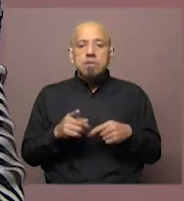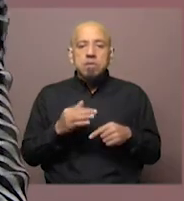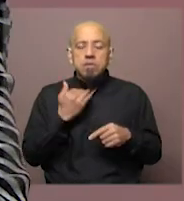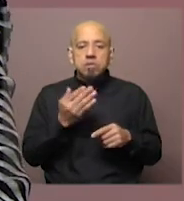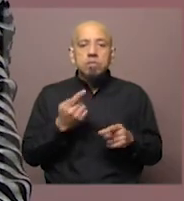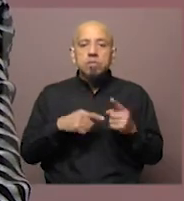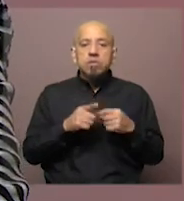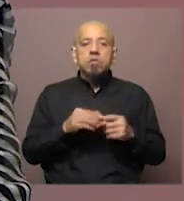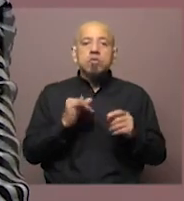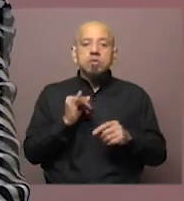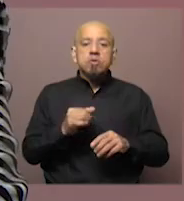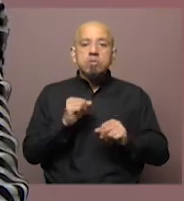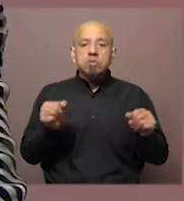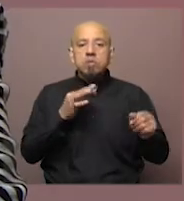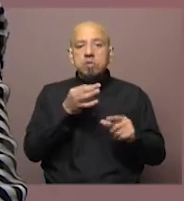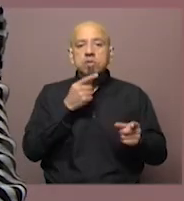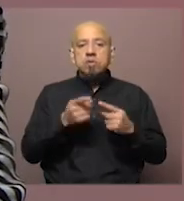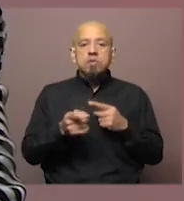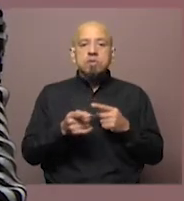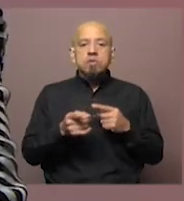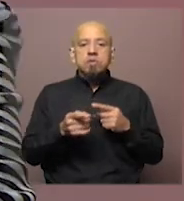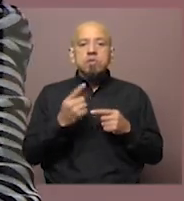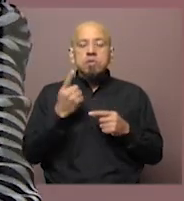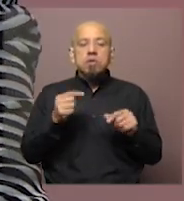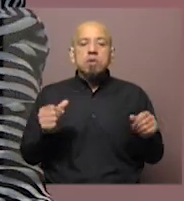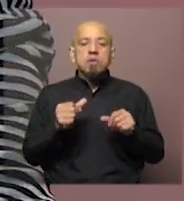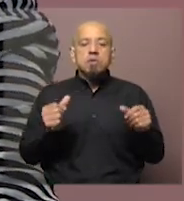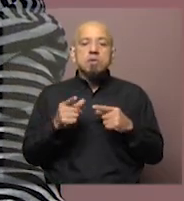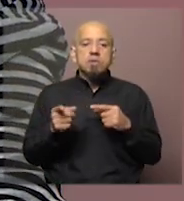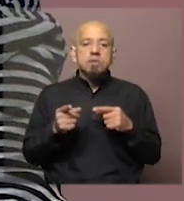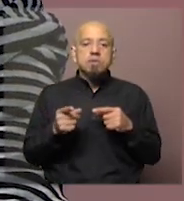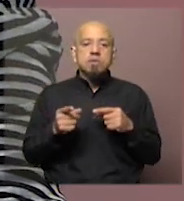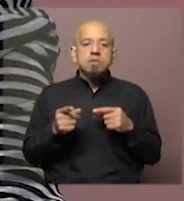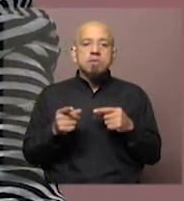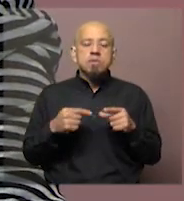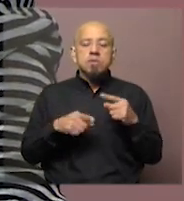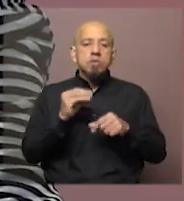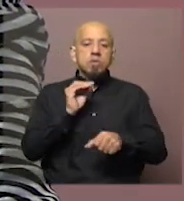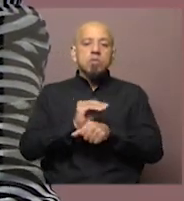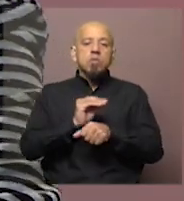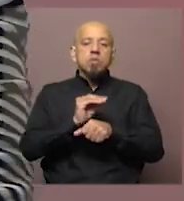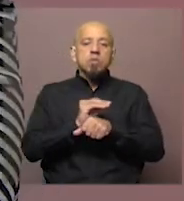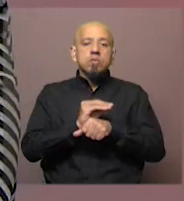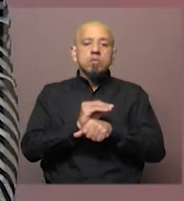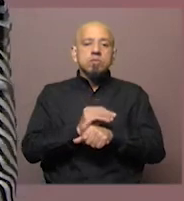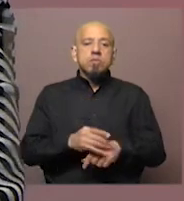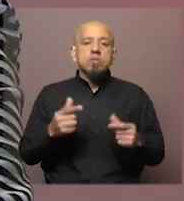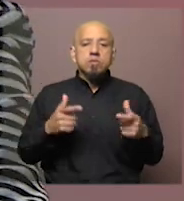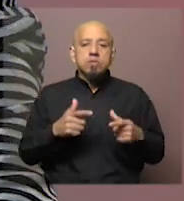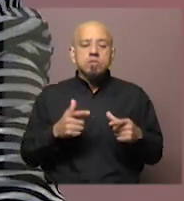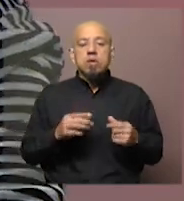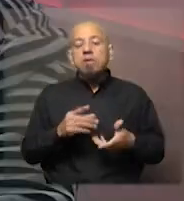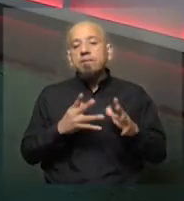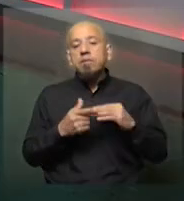eso, pero lo que puedo decir es que jugando, que es lo primero que hace el niño, también se va insertando en una cultura y con suerte va generando nuevas